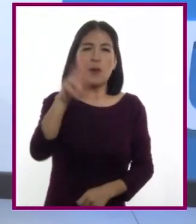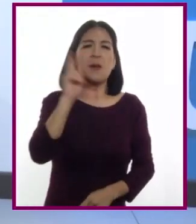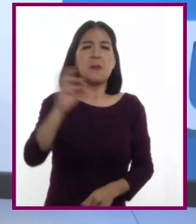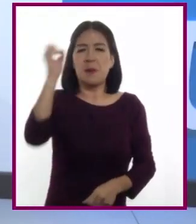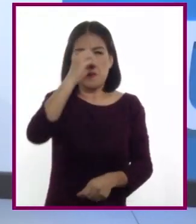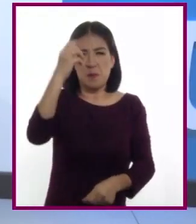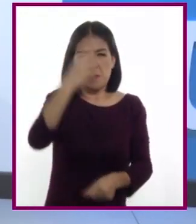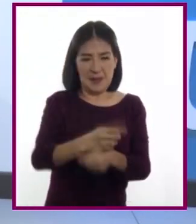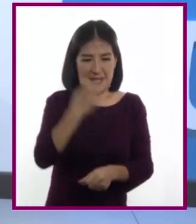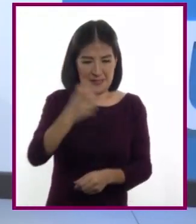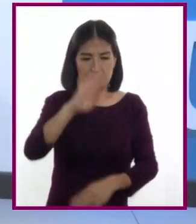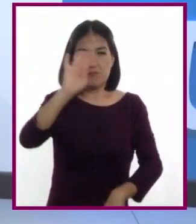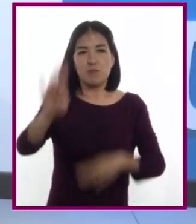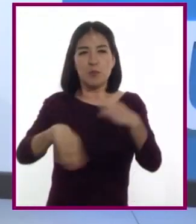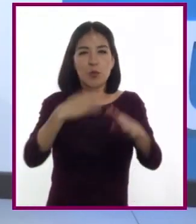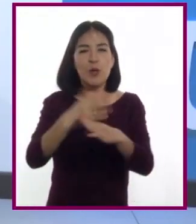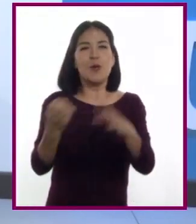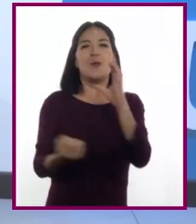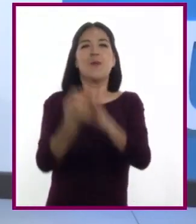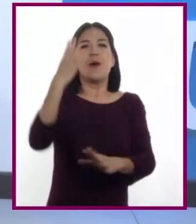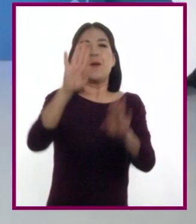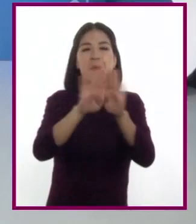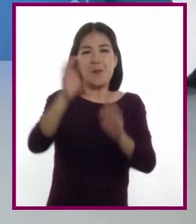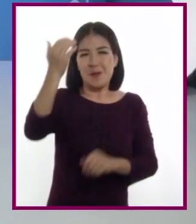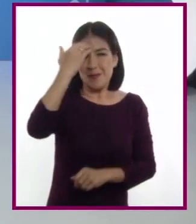oportunidad a este mundo maravilloso de conocimientos.